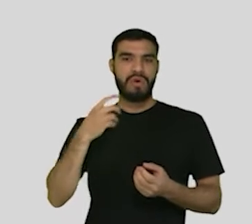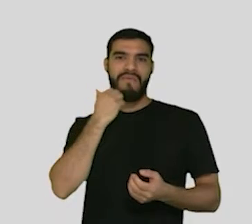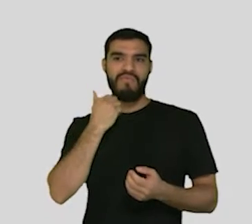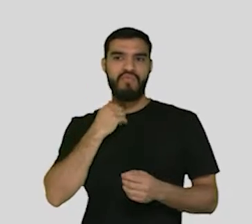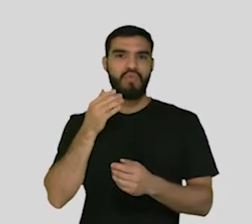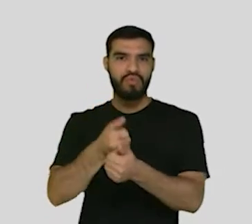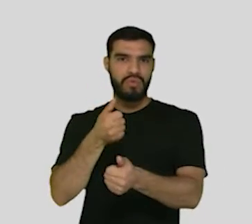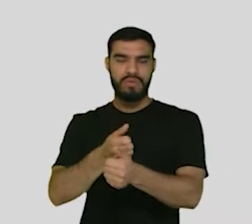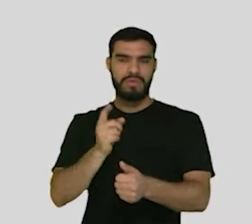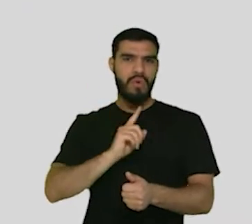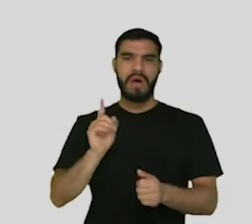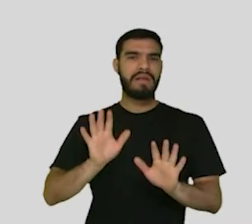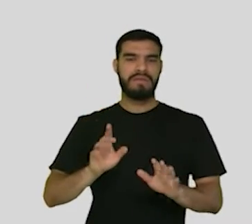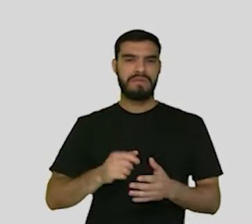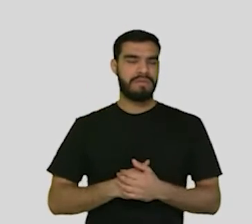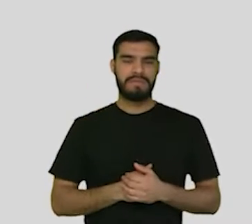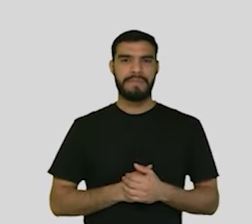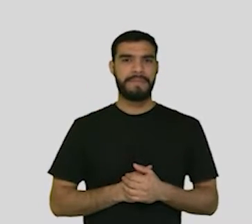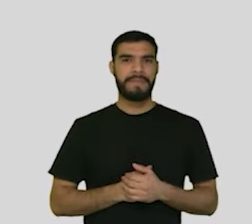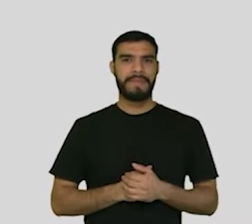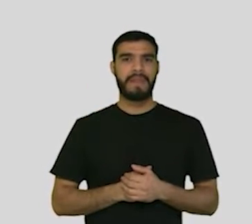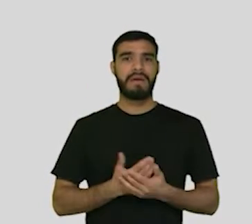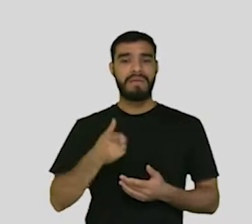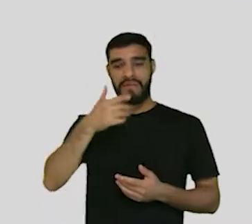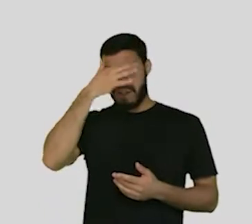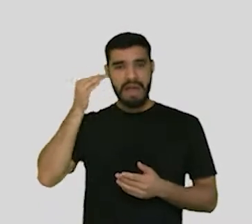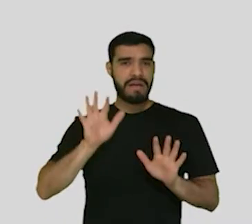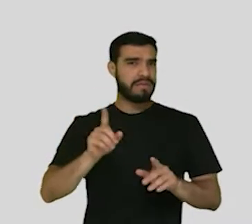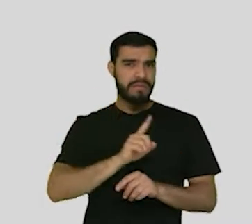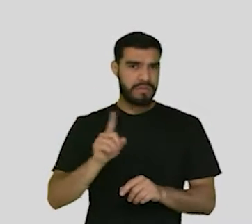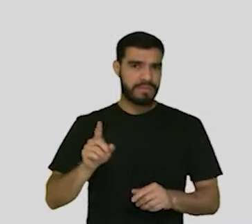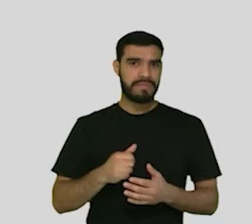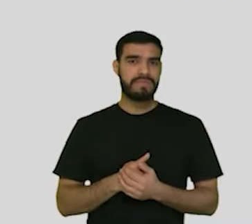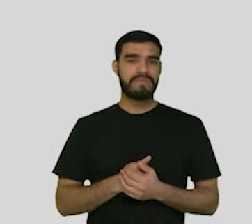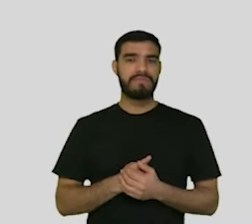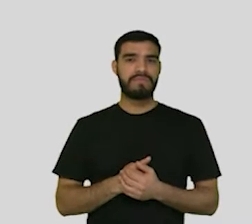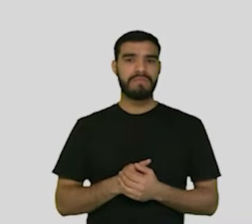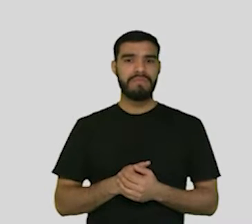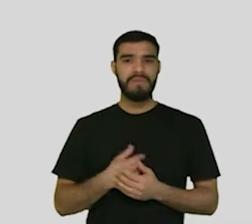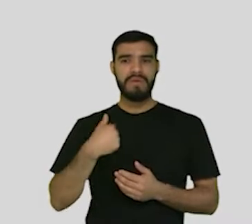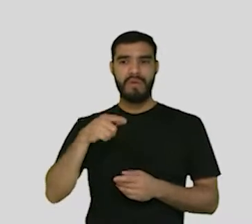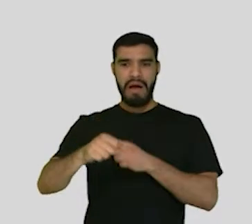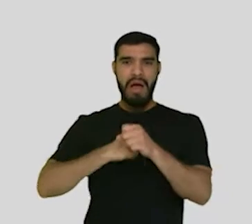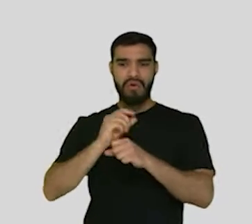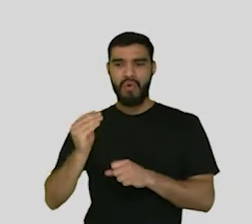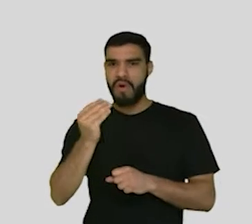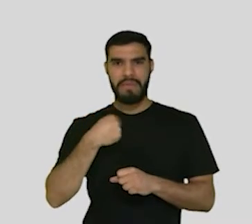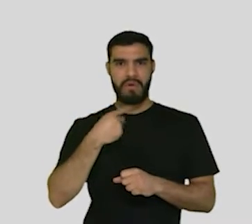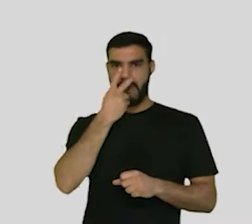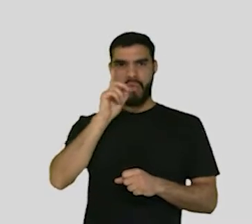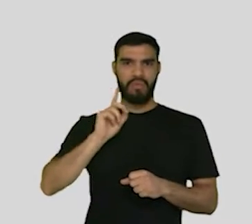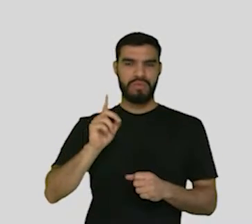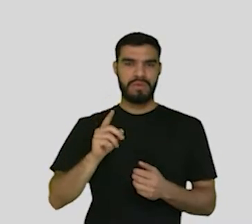o jeco yo pu ha abusaje se oimo agui o Gustavo y supe na upe esa yepa na eka tu incon de Gustavo upe